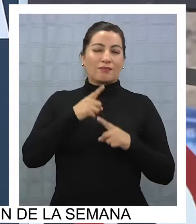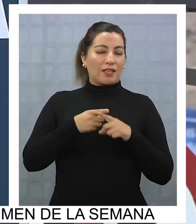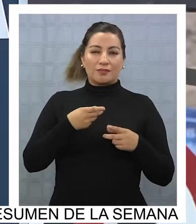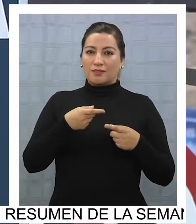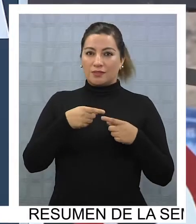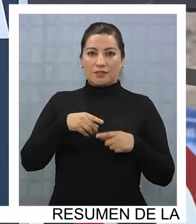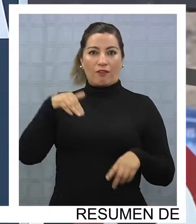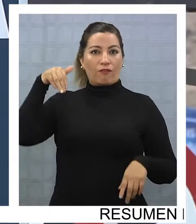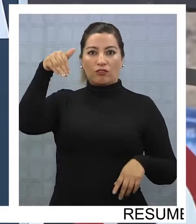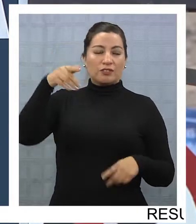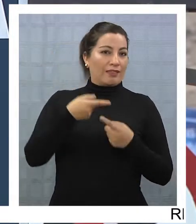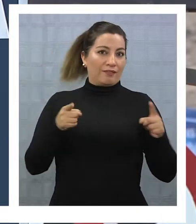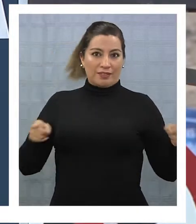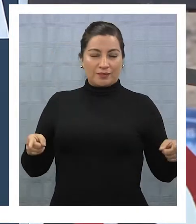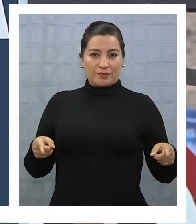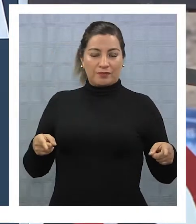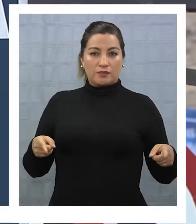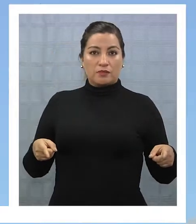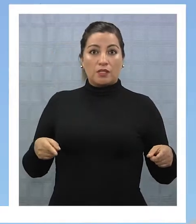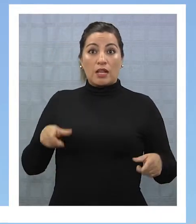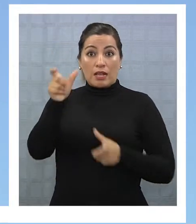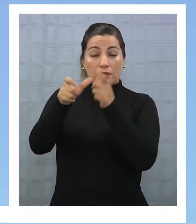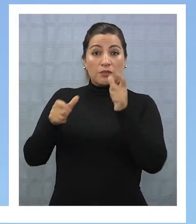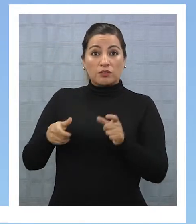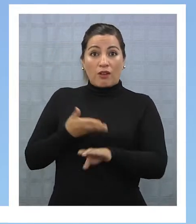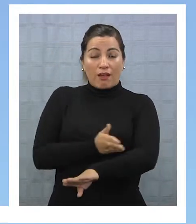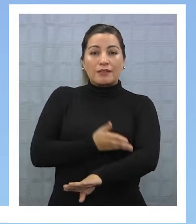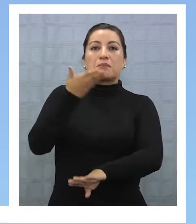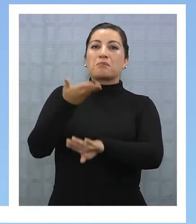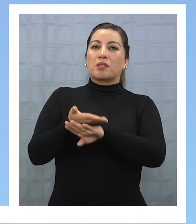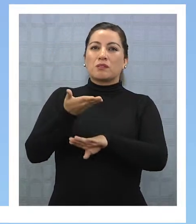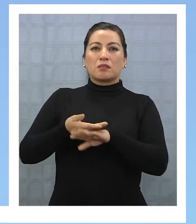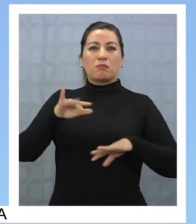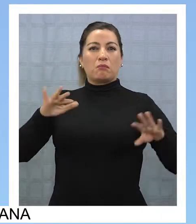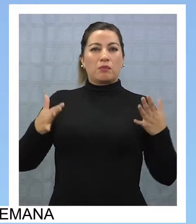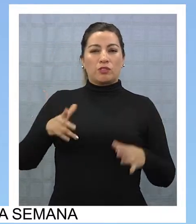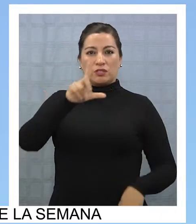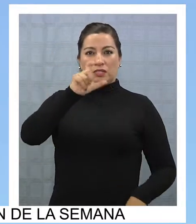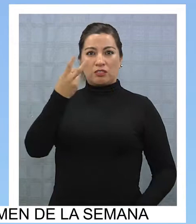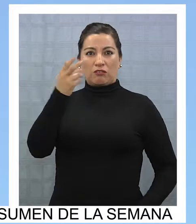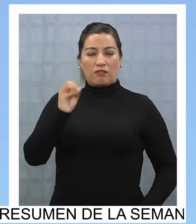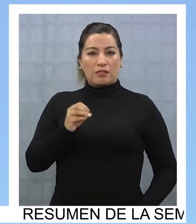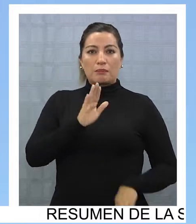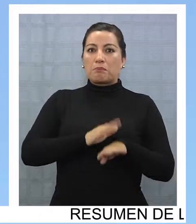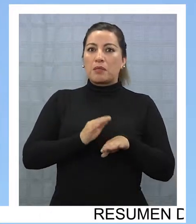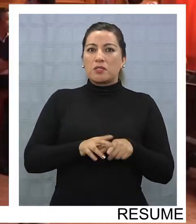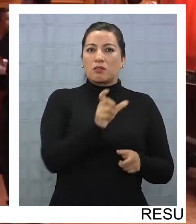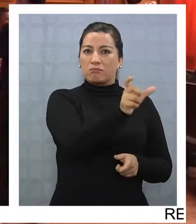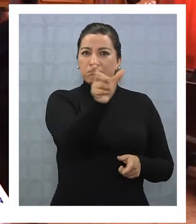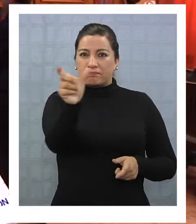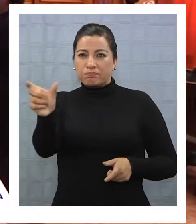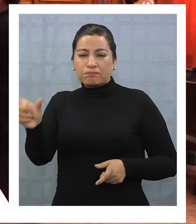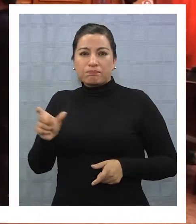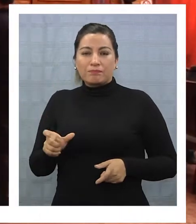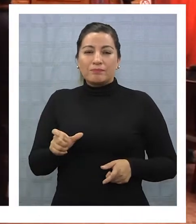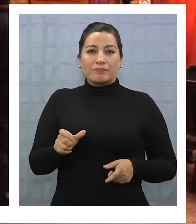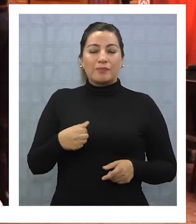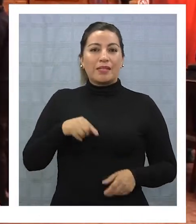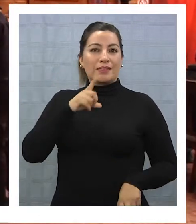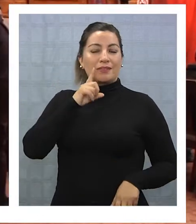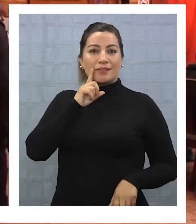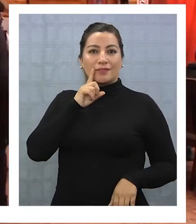taxibuses. Y ellos solicitaron permiso y se entregaron más de 720 autorizaciones para traslado